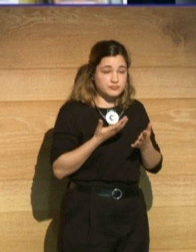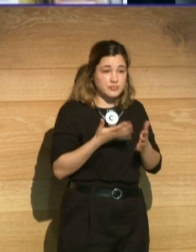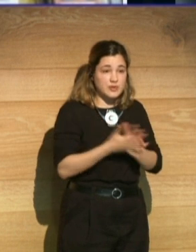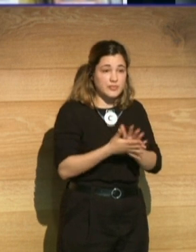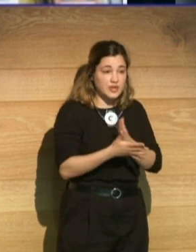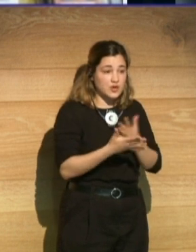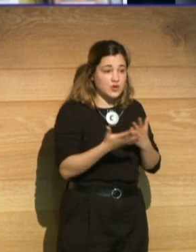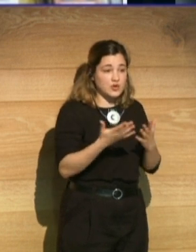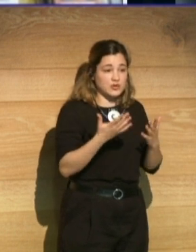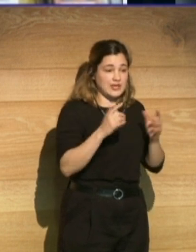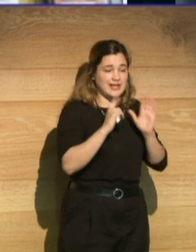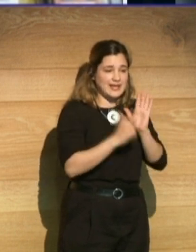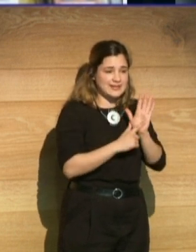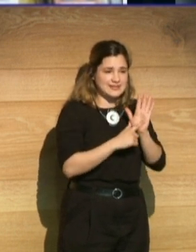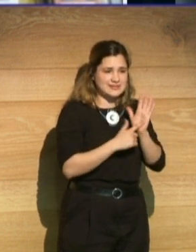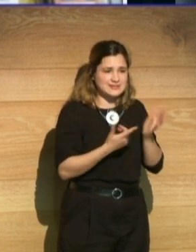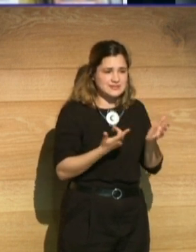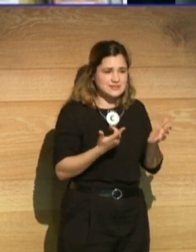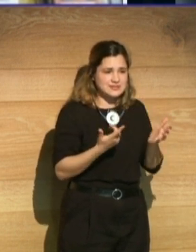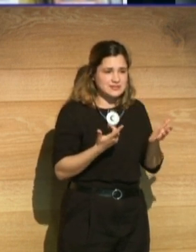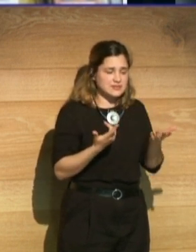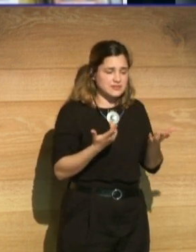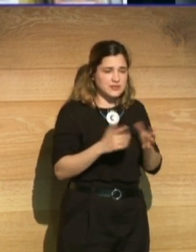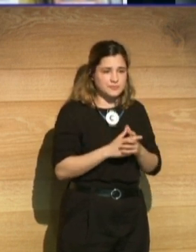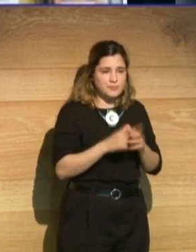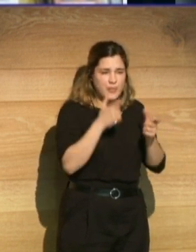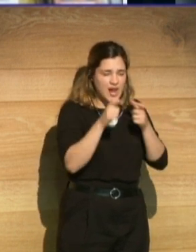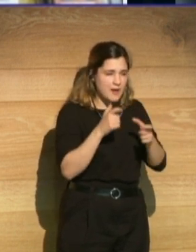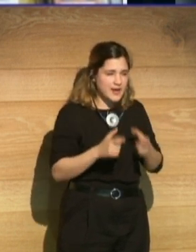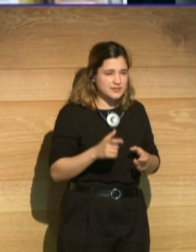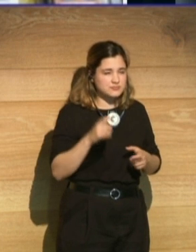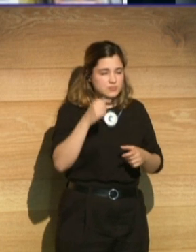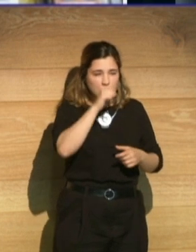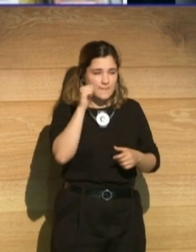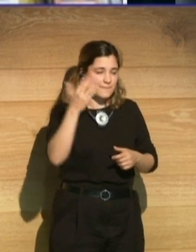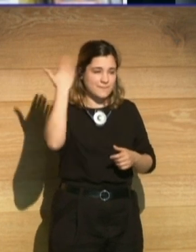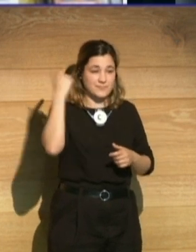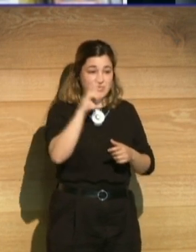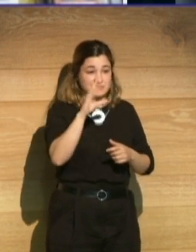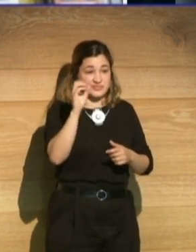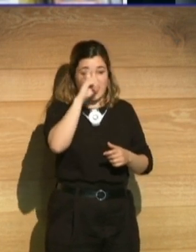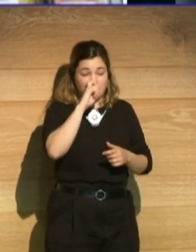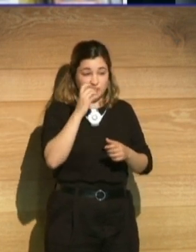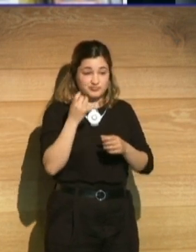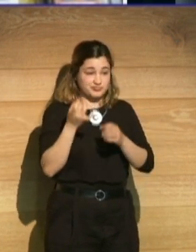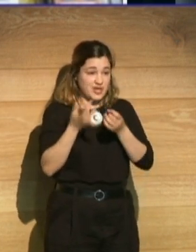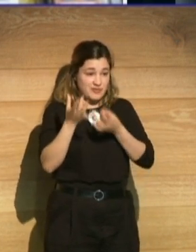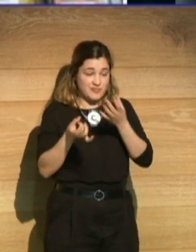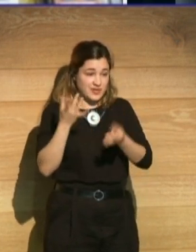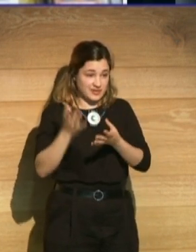5 estrellas. Son palabras que han sido inventadas por Mussolini hace 100 años, porque